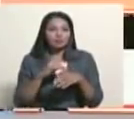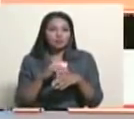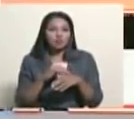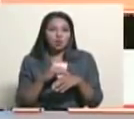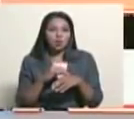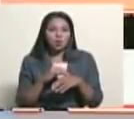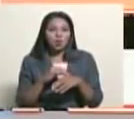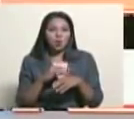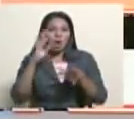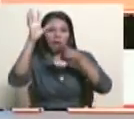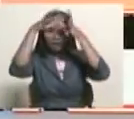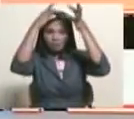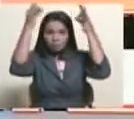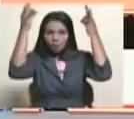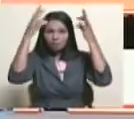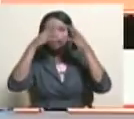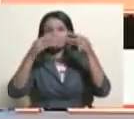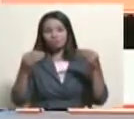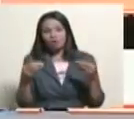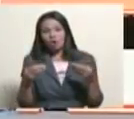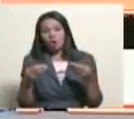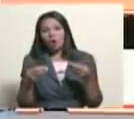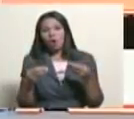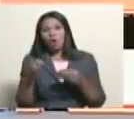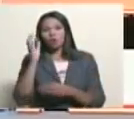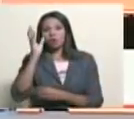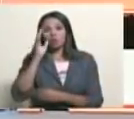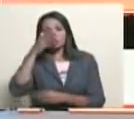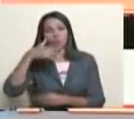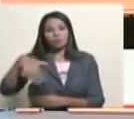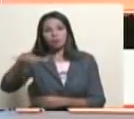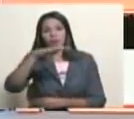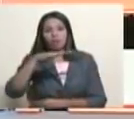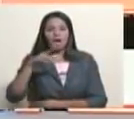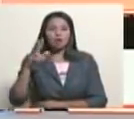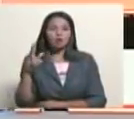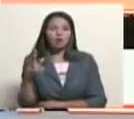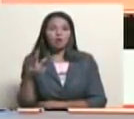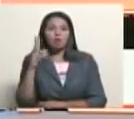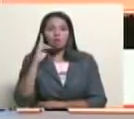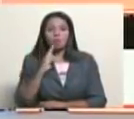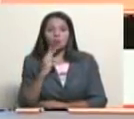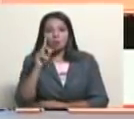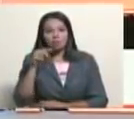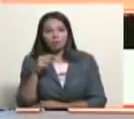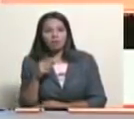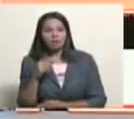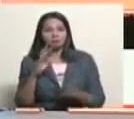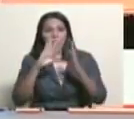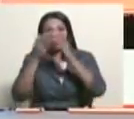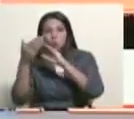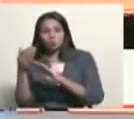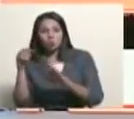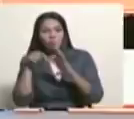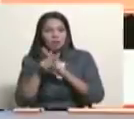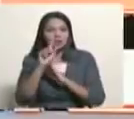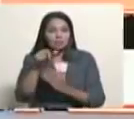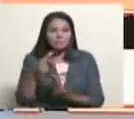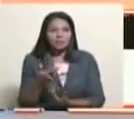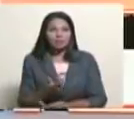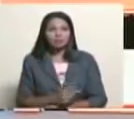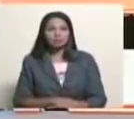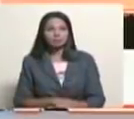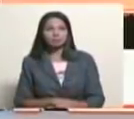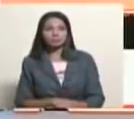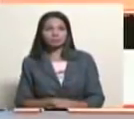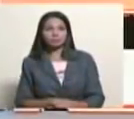el Congreso Bolivariano de los Pueblos, el Poder Popular, los consejos comunales. Nos